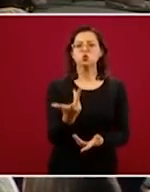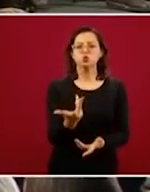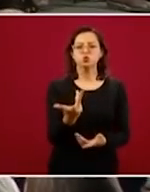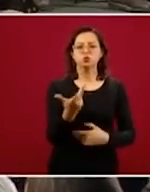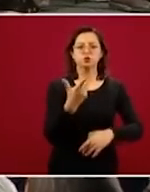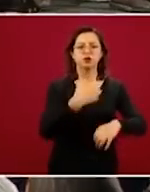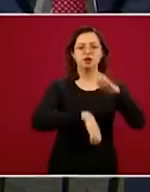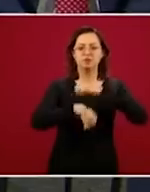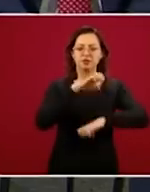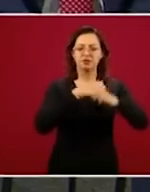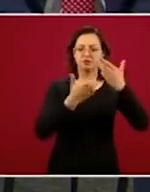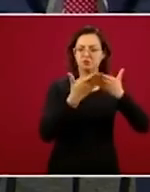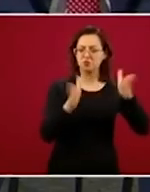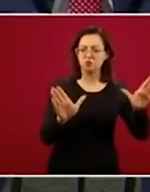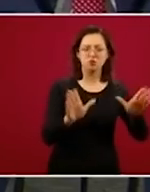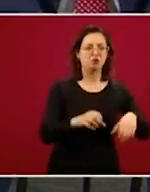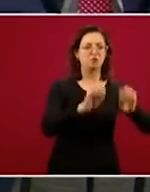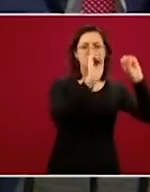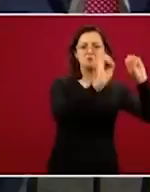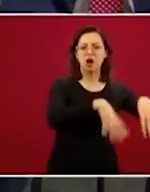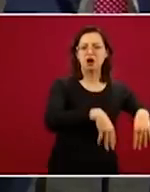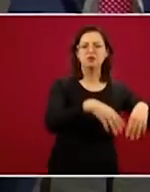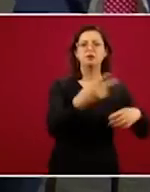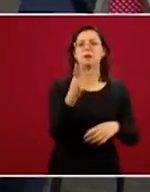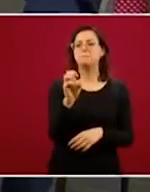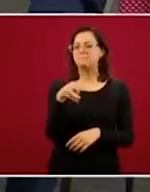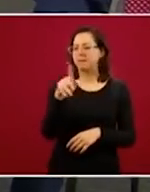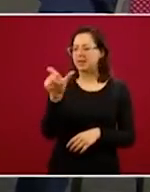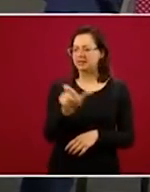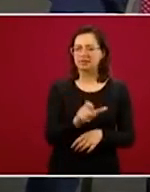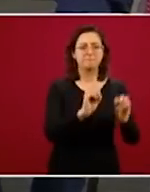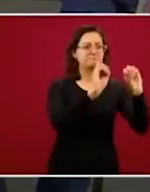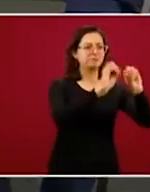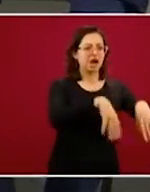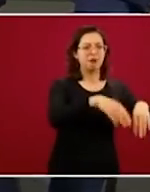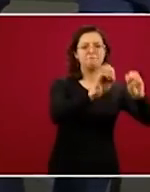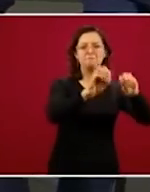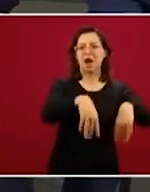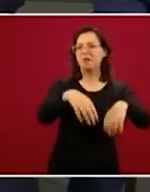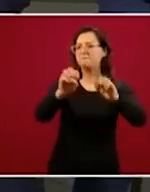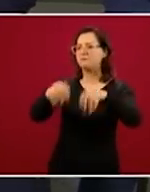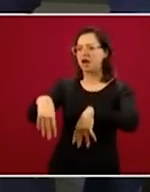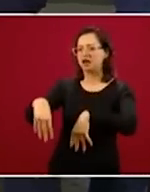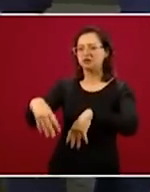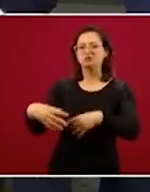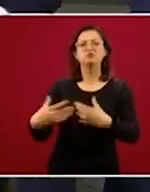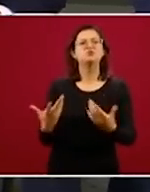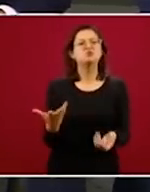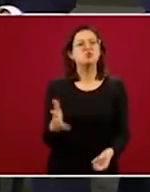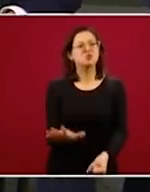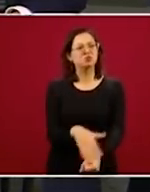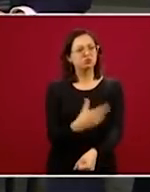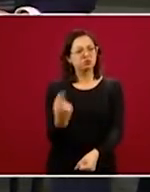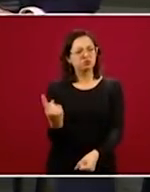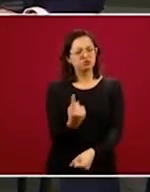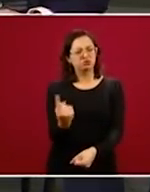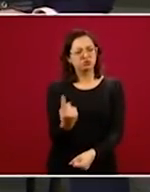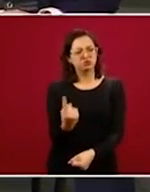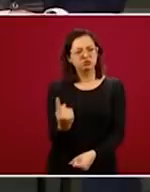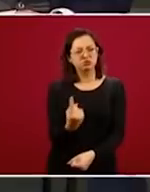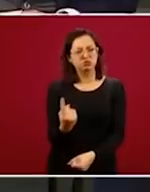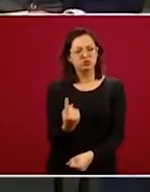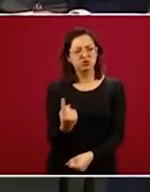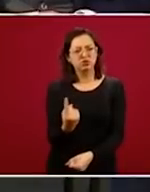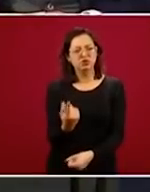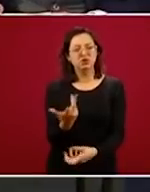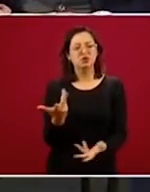públicas como se abandonó pre mix por qué el